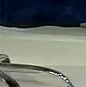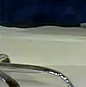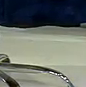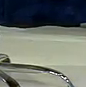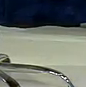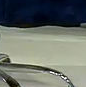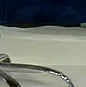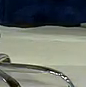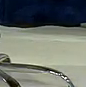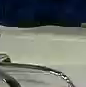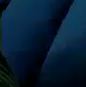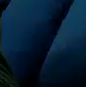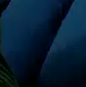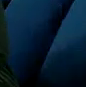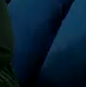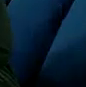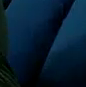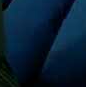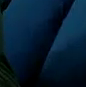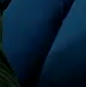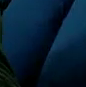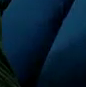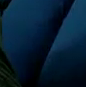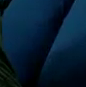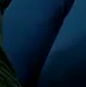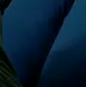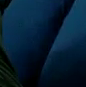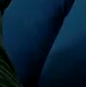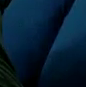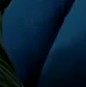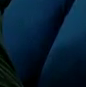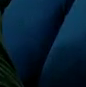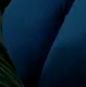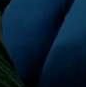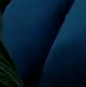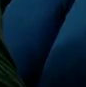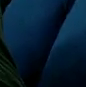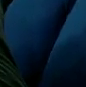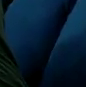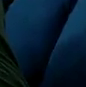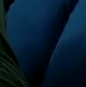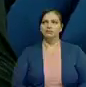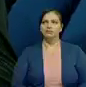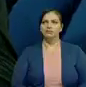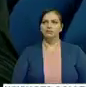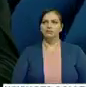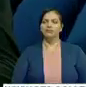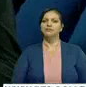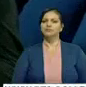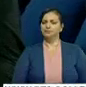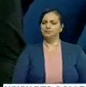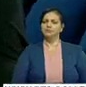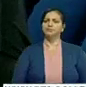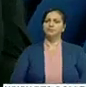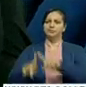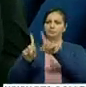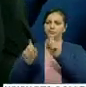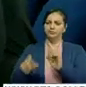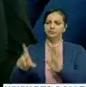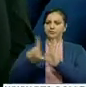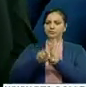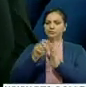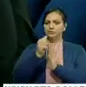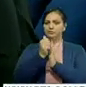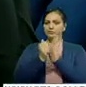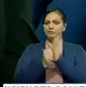iniciar esta entrevista preguntándole cuál es la postura de la Conferencia Episcopal Ecuatoriana con respecto a la reforma del artículo